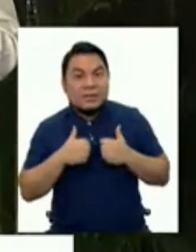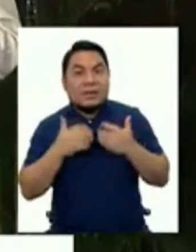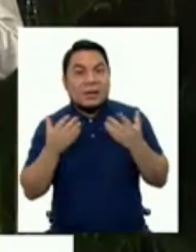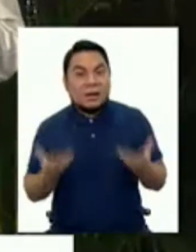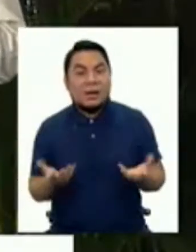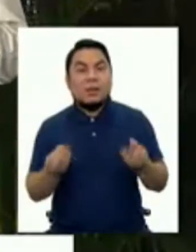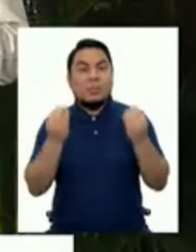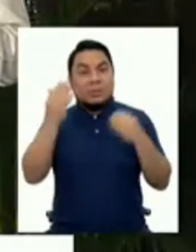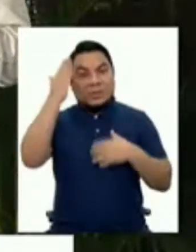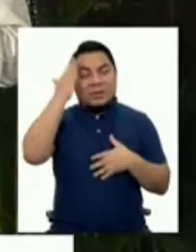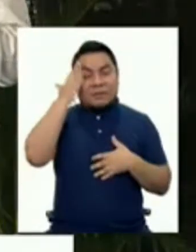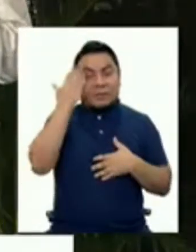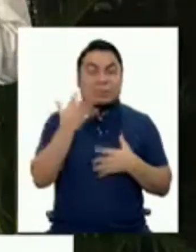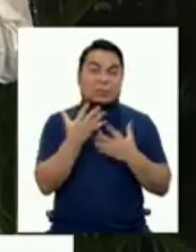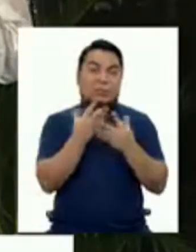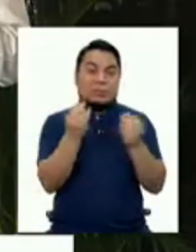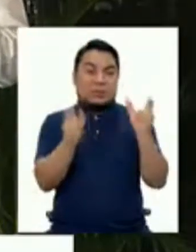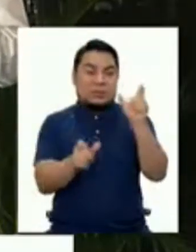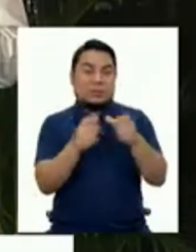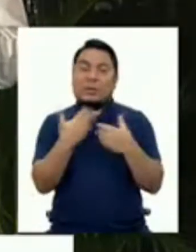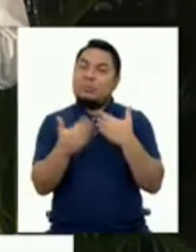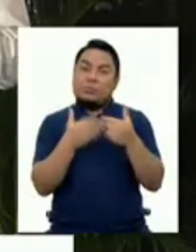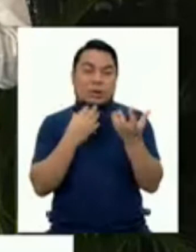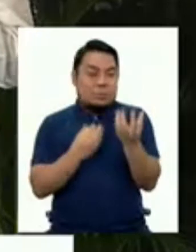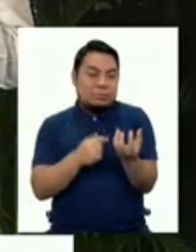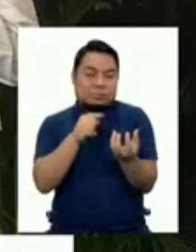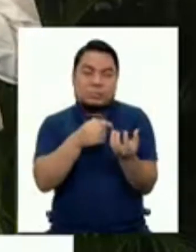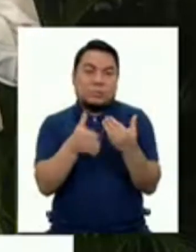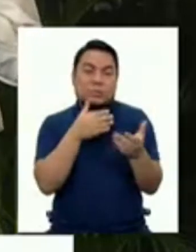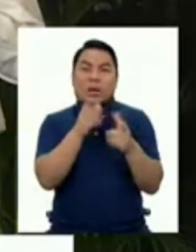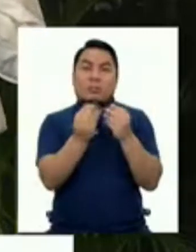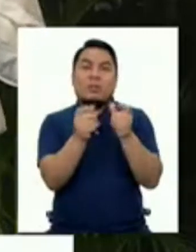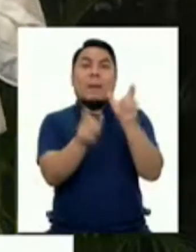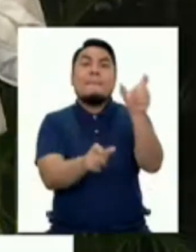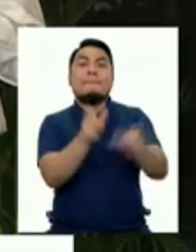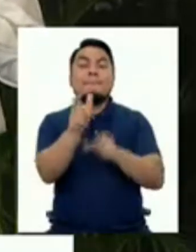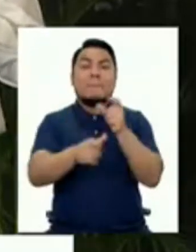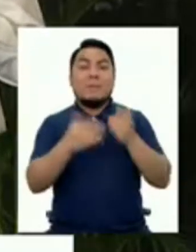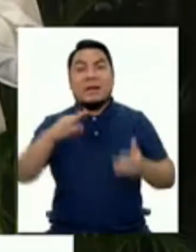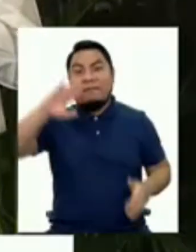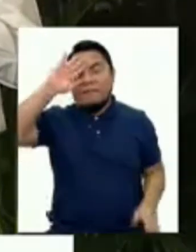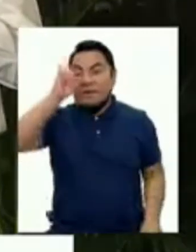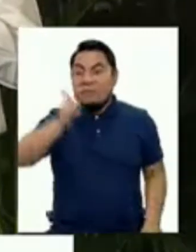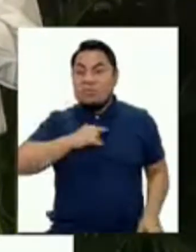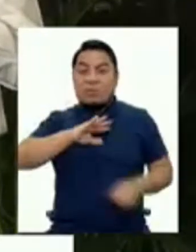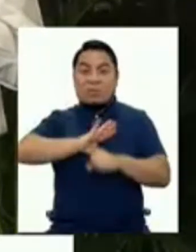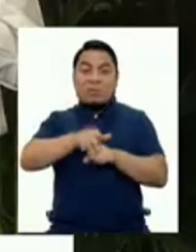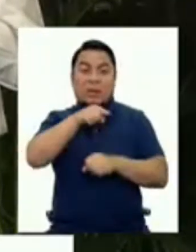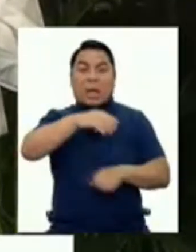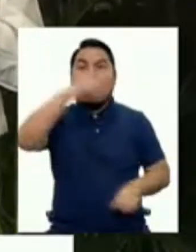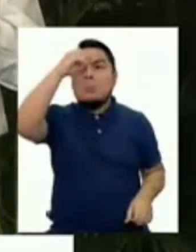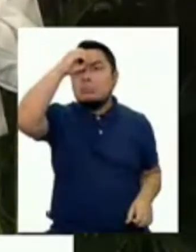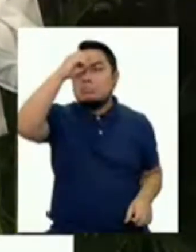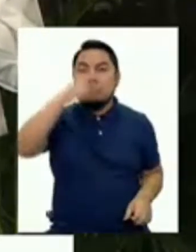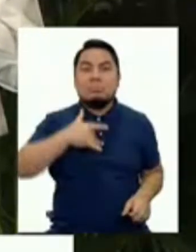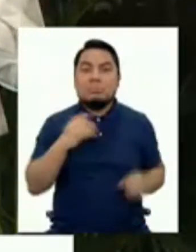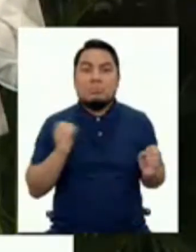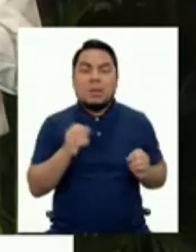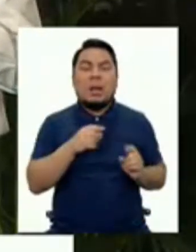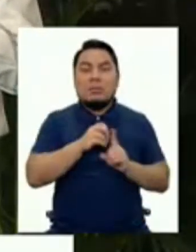que un porcentaje, aunque sea pequeño, de las personas que están infectadas con el COVID